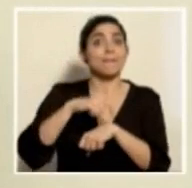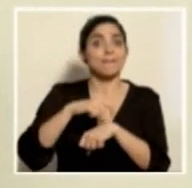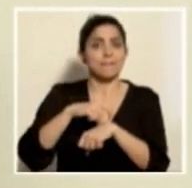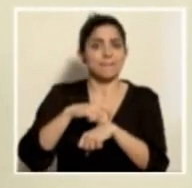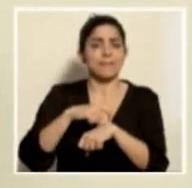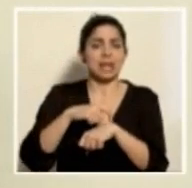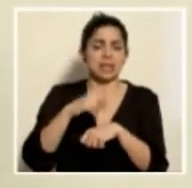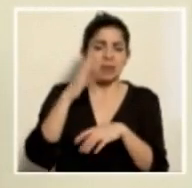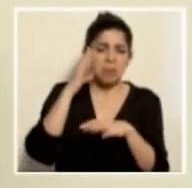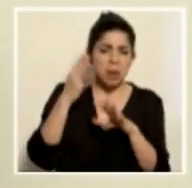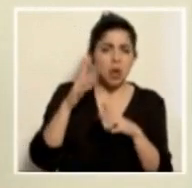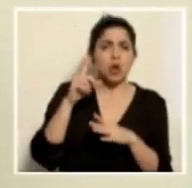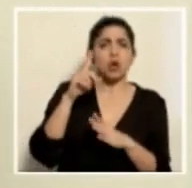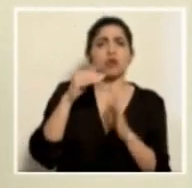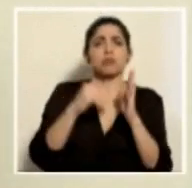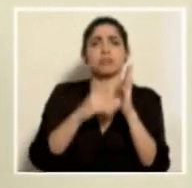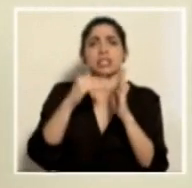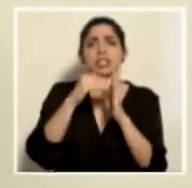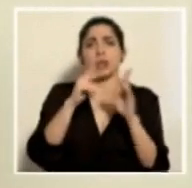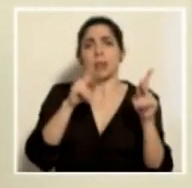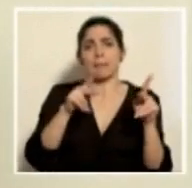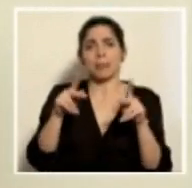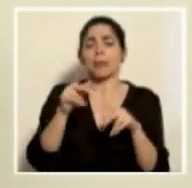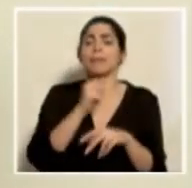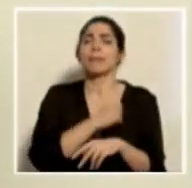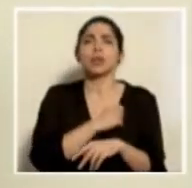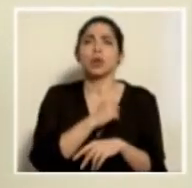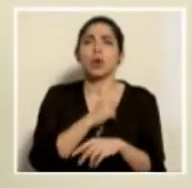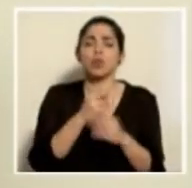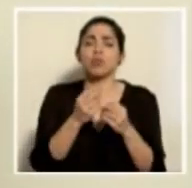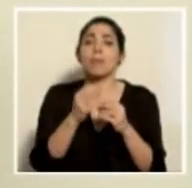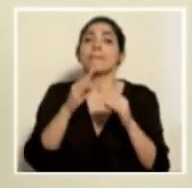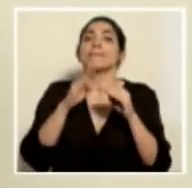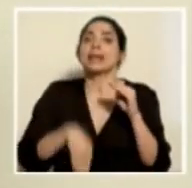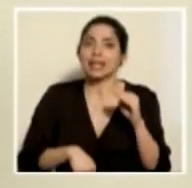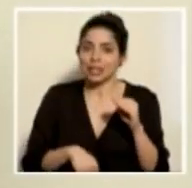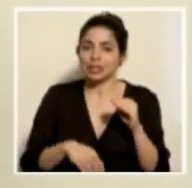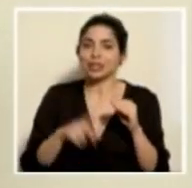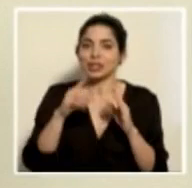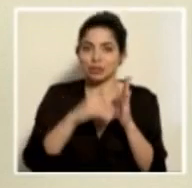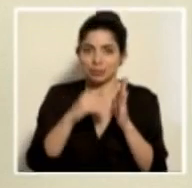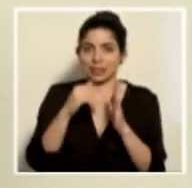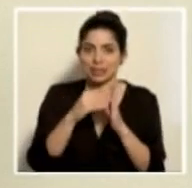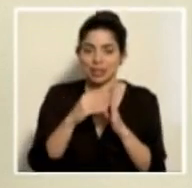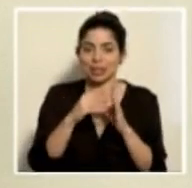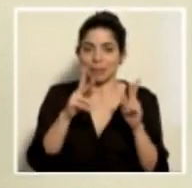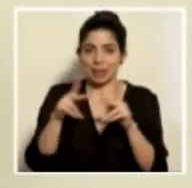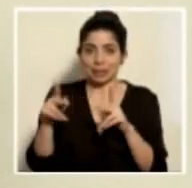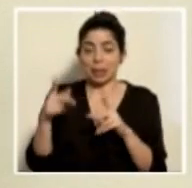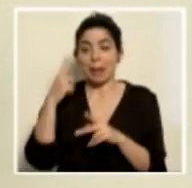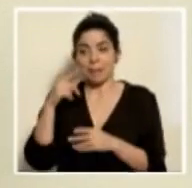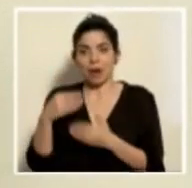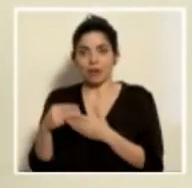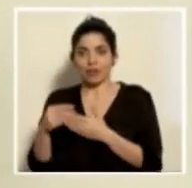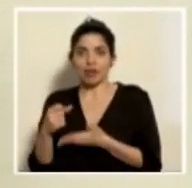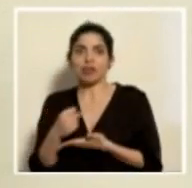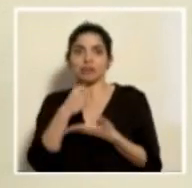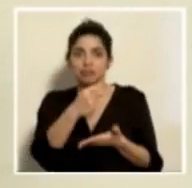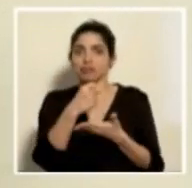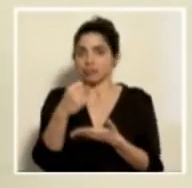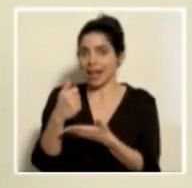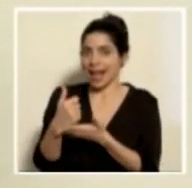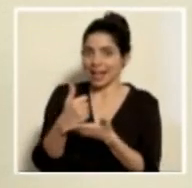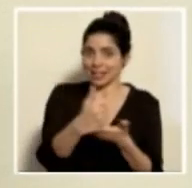estimaron poco menos de 1 millón de personas a las que, o más bien, bastante menos de 1 millón, para llegarle con la